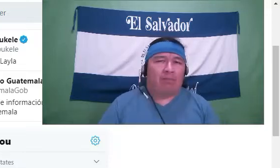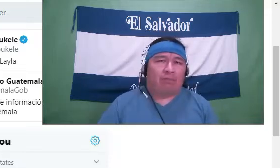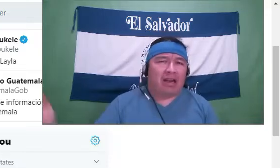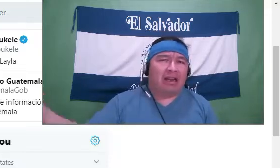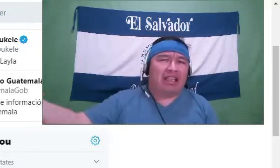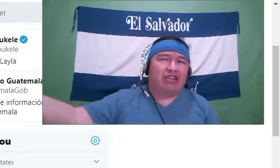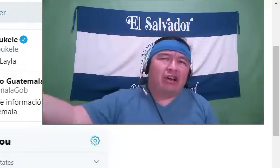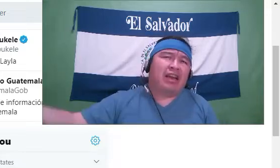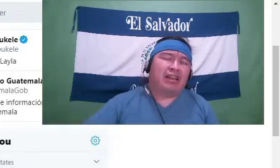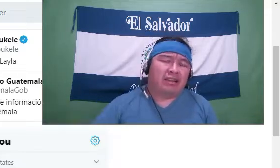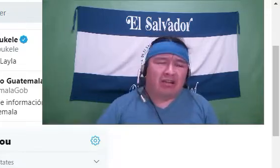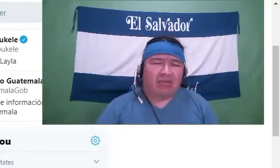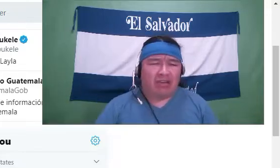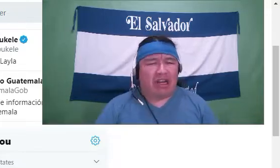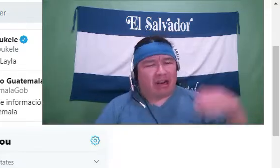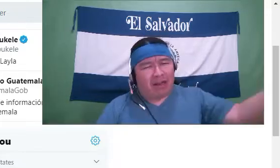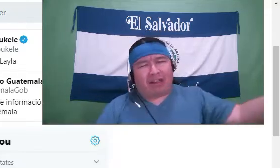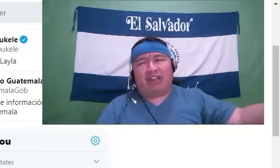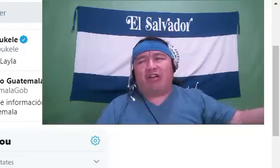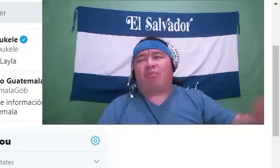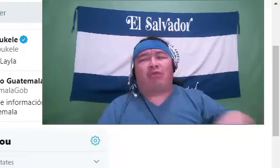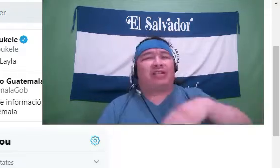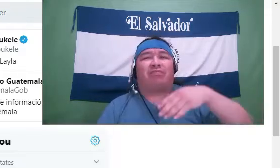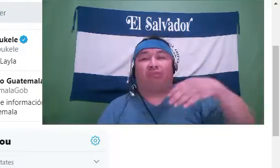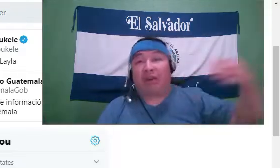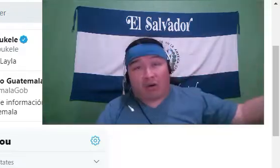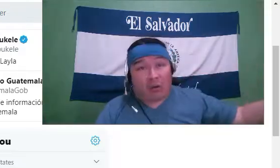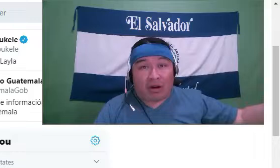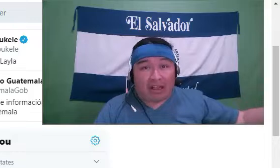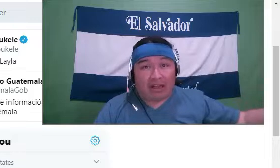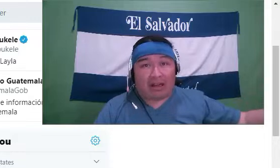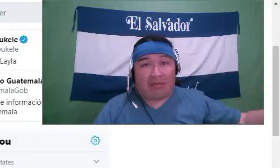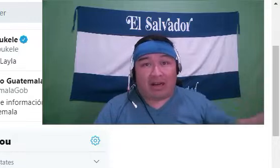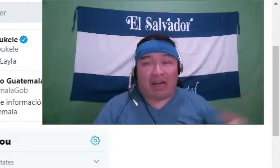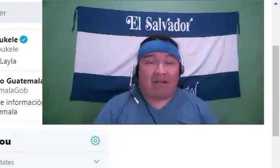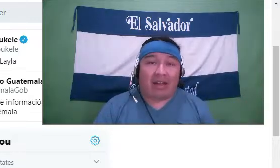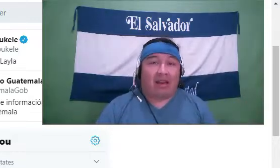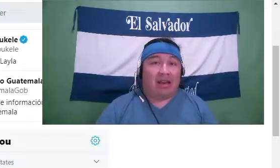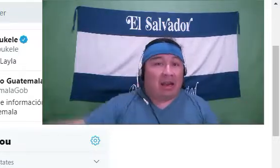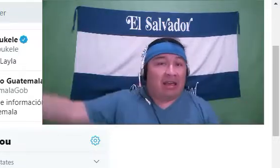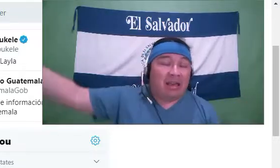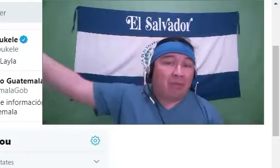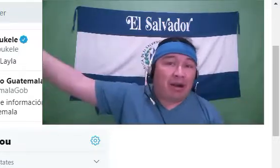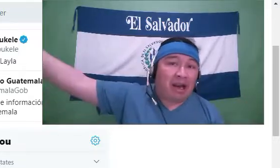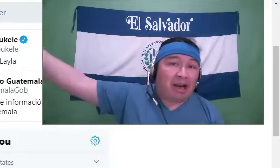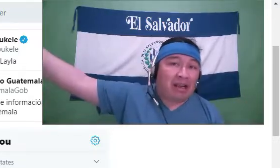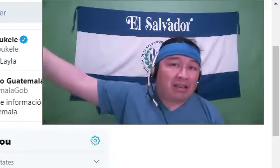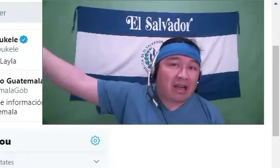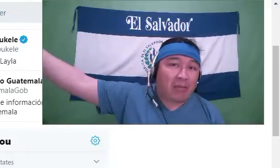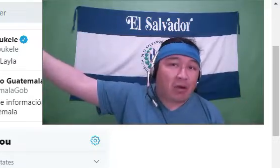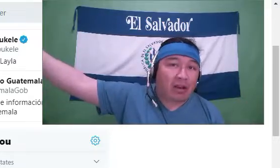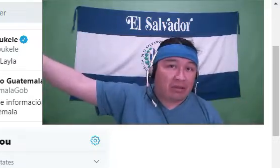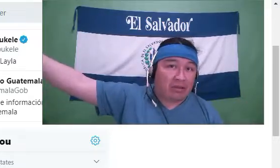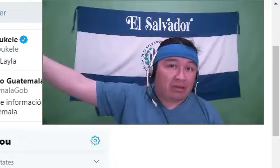que el que entendió, y el que no entendió, pues vea cómo entiende. Porque la verdad, ahí afuera está